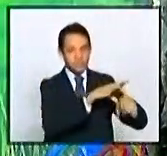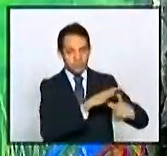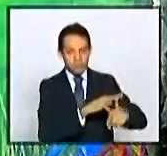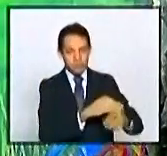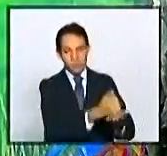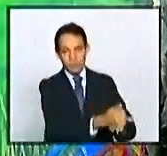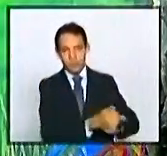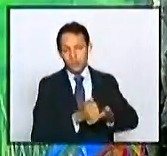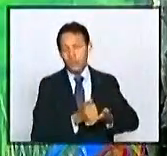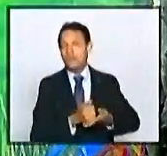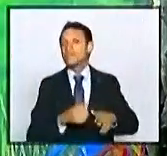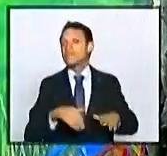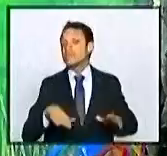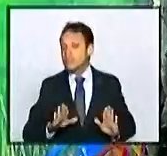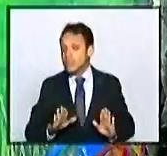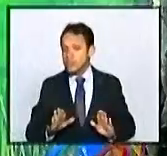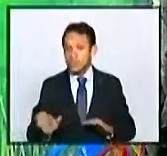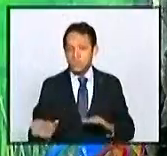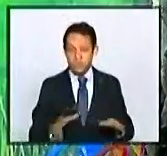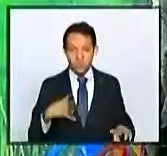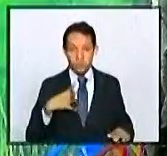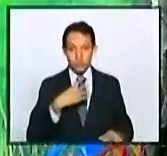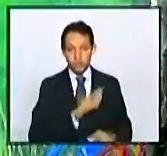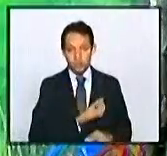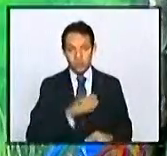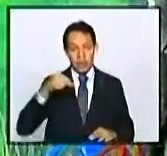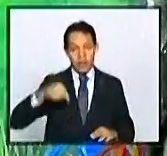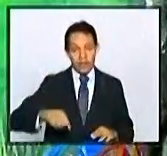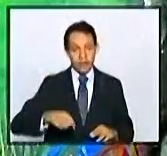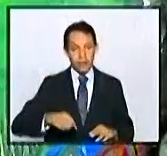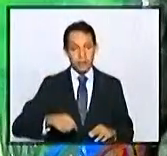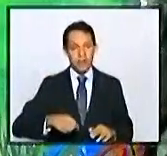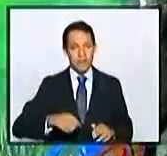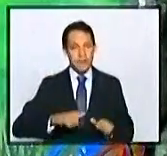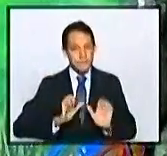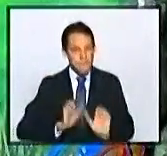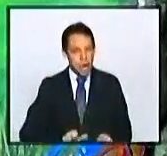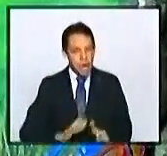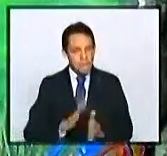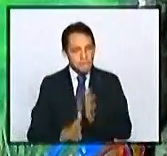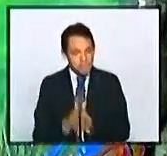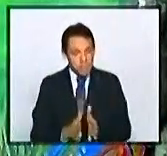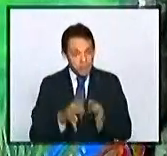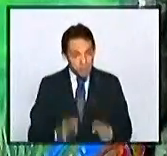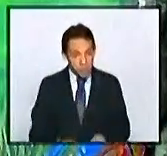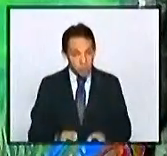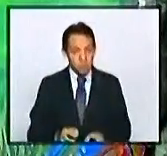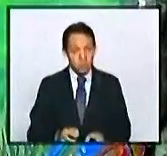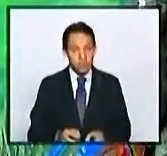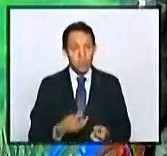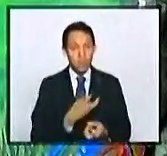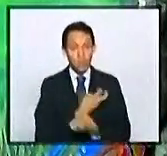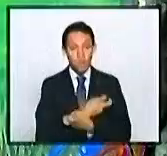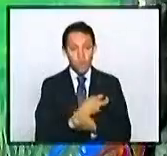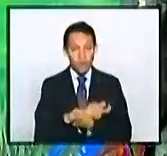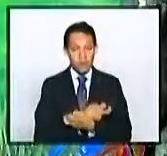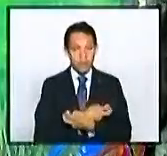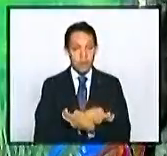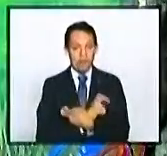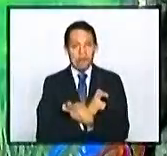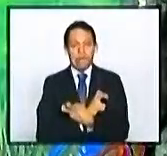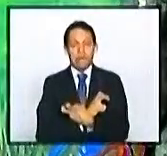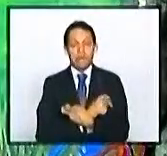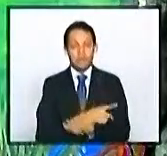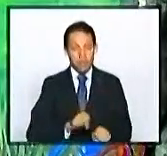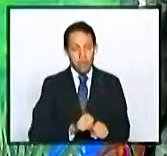del paciente. Nosotros tenemos, por ejemplo, quiropráctico. ¿Un diclofenaco cuadra un hueso, mueve un hueso? No, le quita